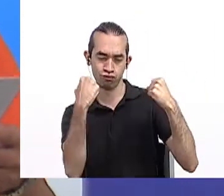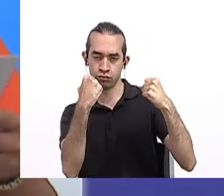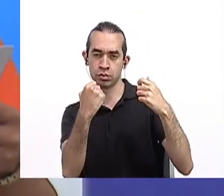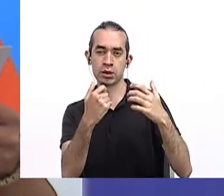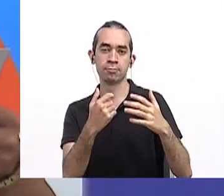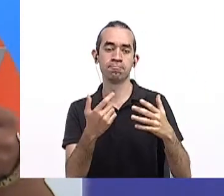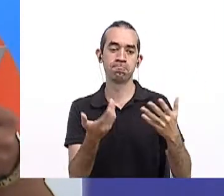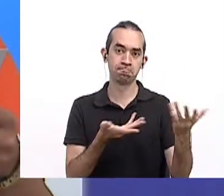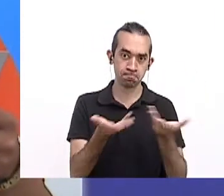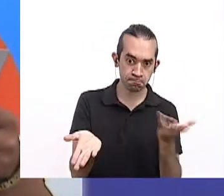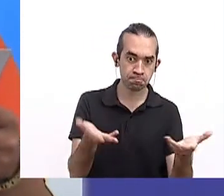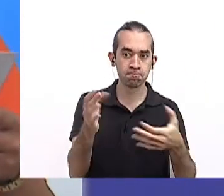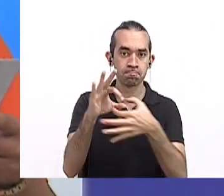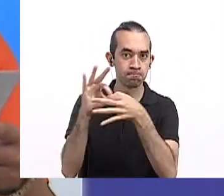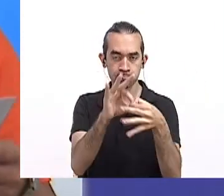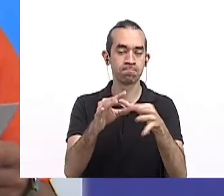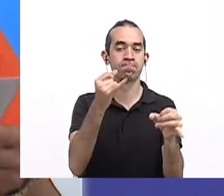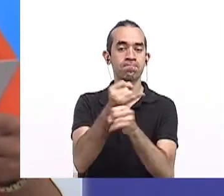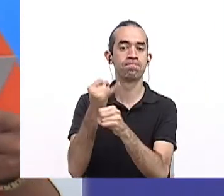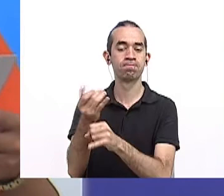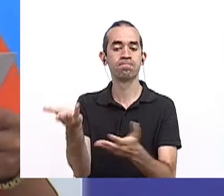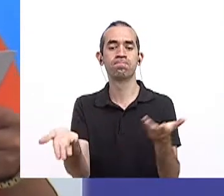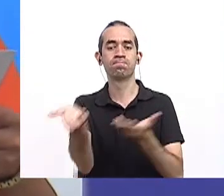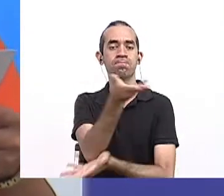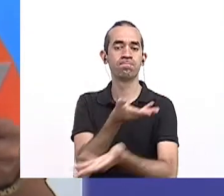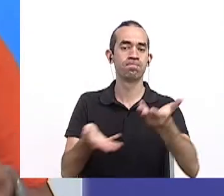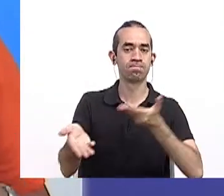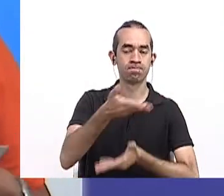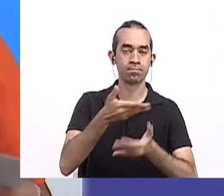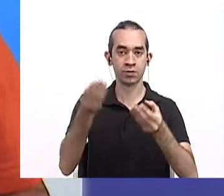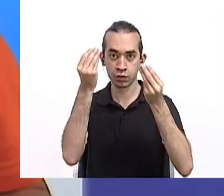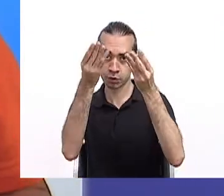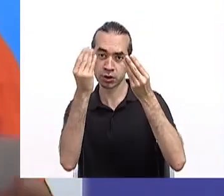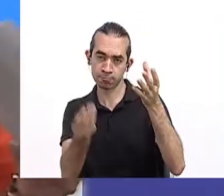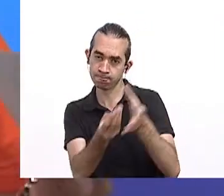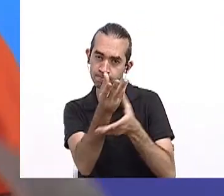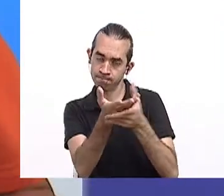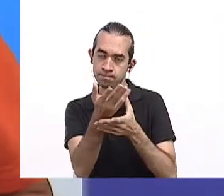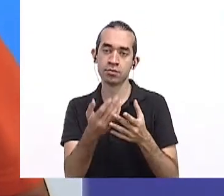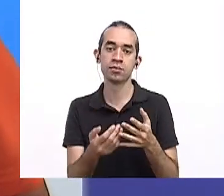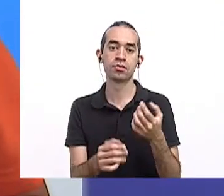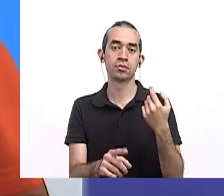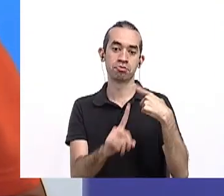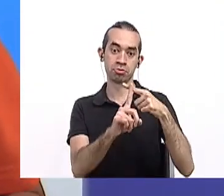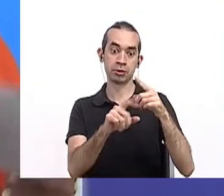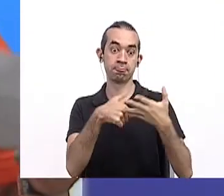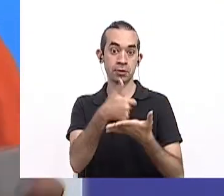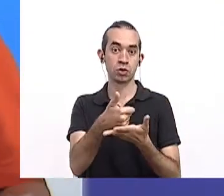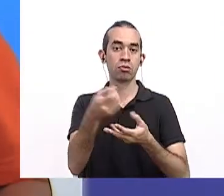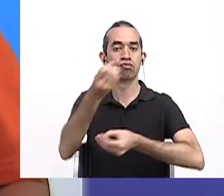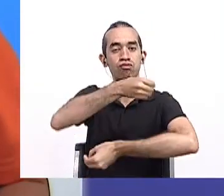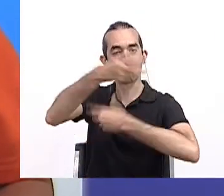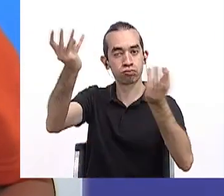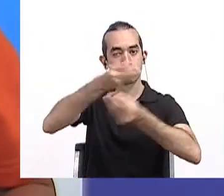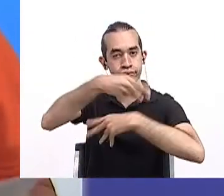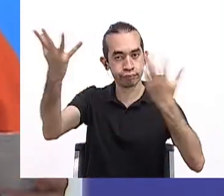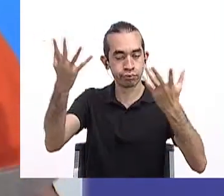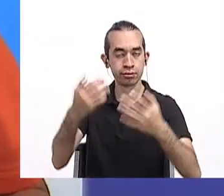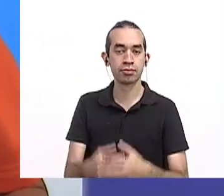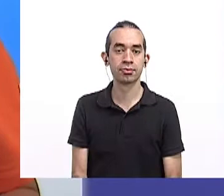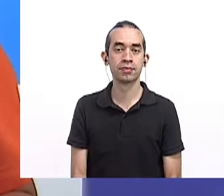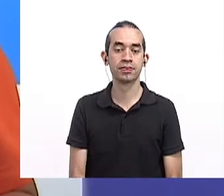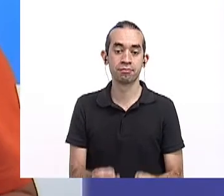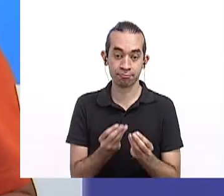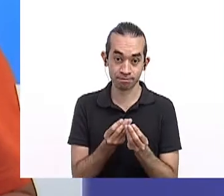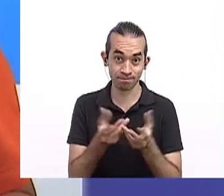colaboraciones entre instituciones generar información y colaborar en la divulgación del tema y es precisamente el